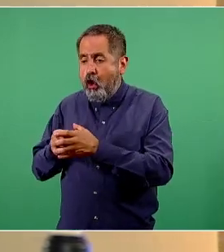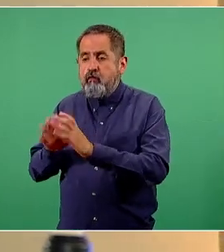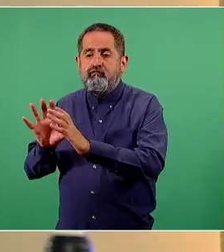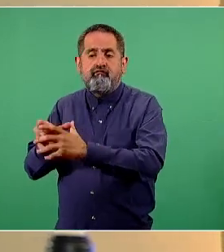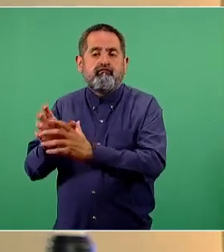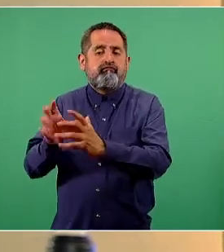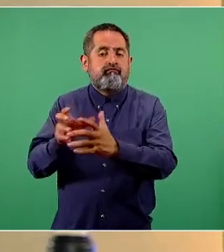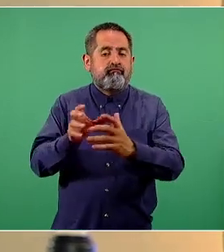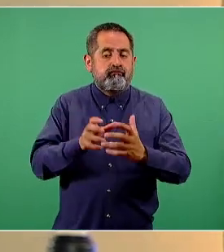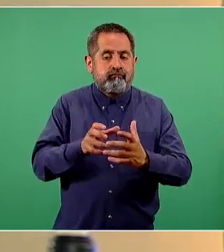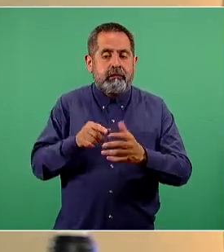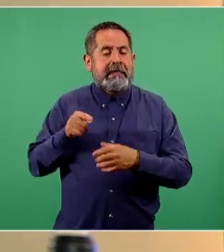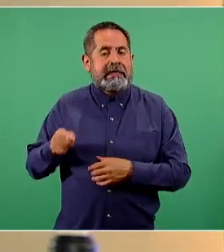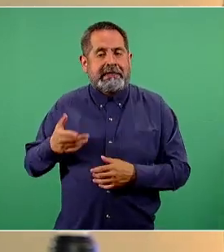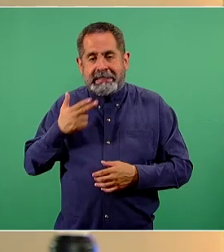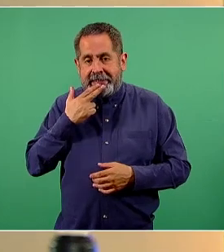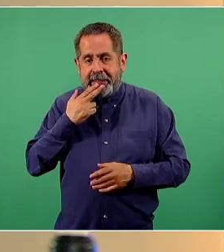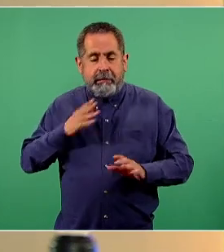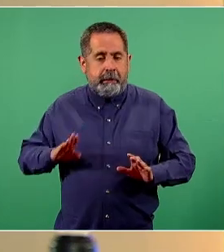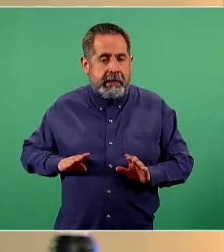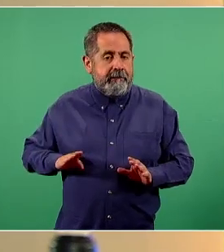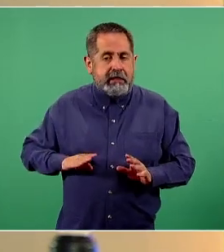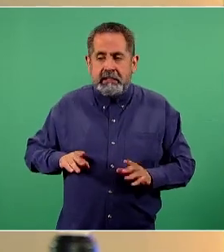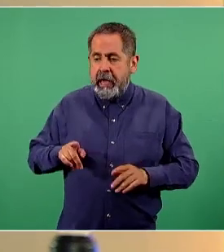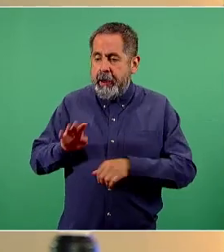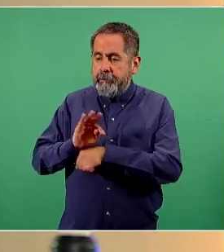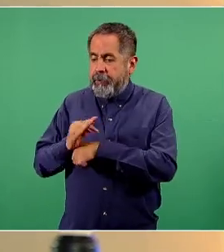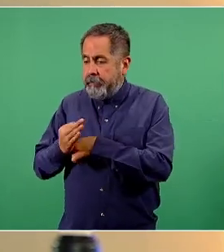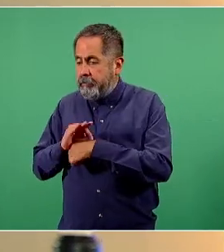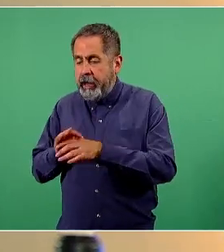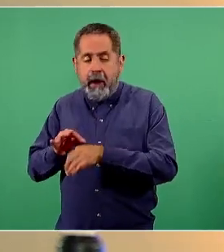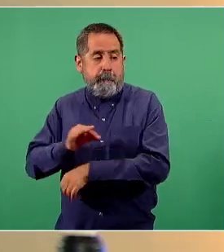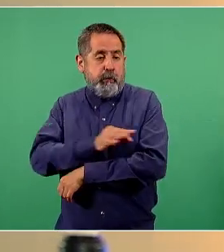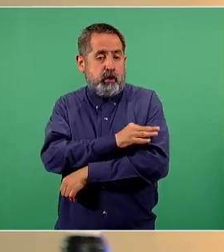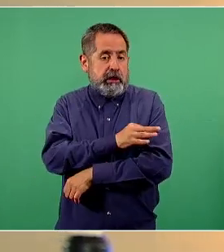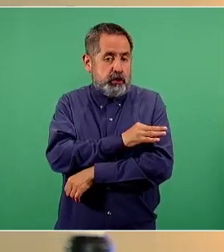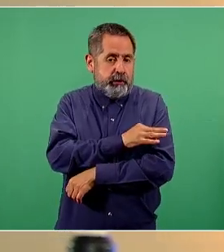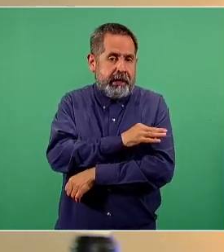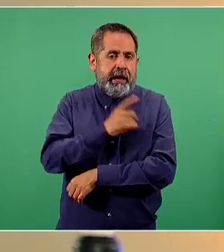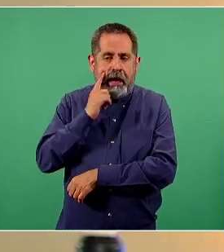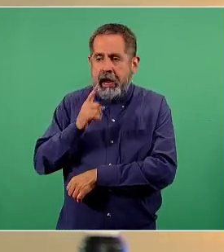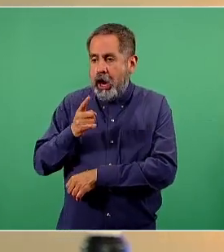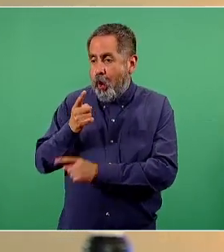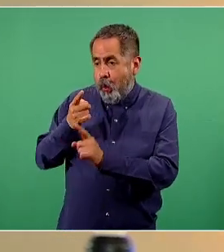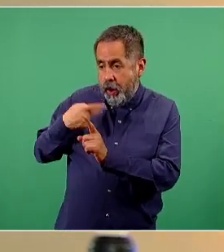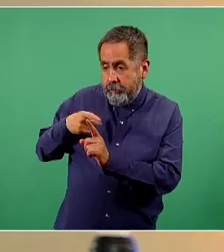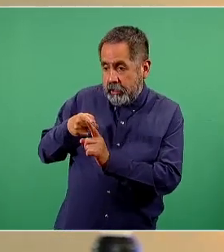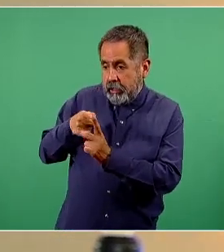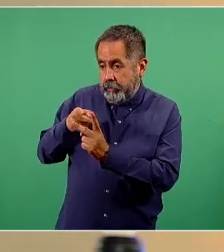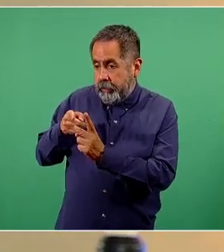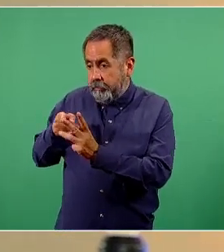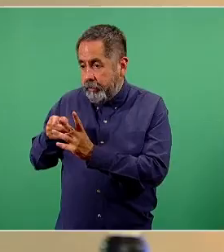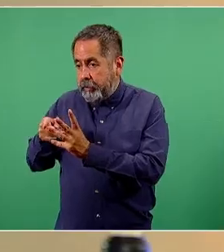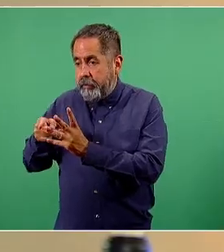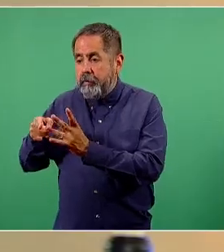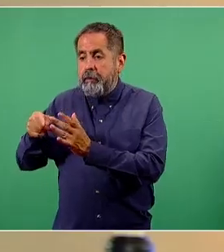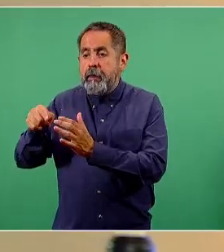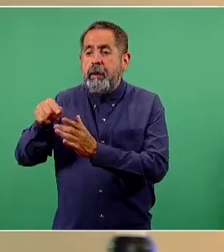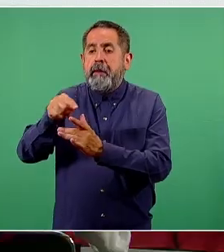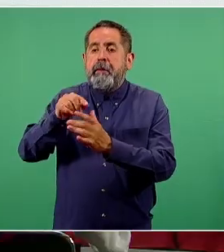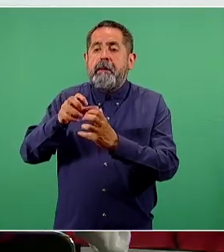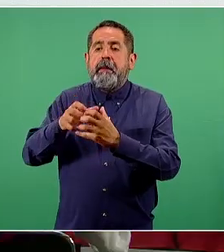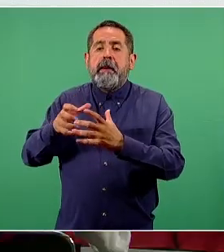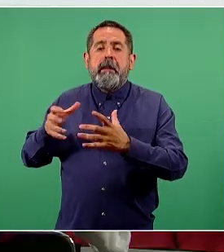que es beneficiar con la protección que brinda la vacuna a una persona y a otra y a otra y a